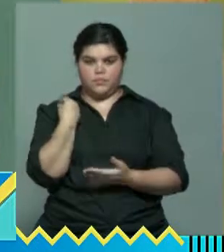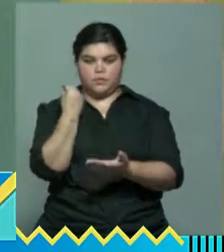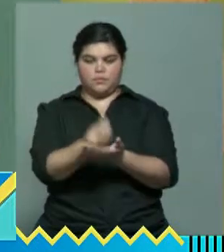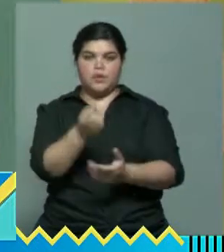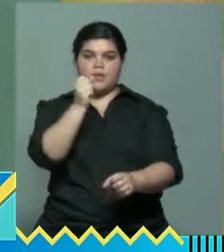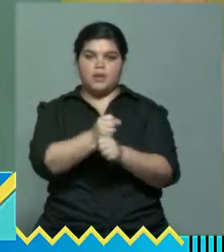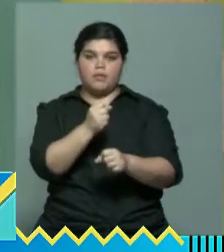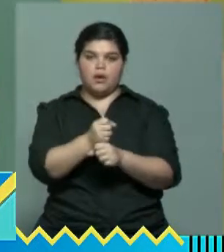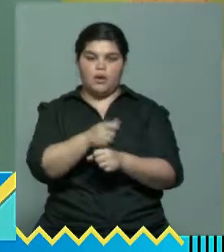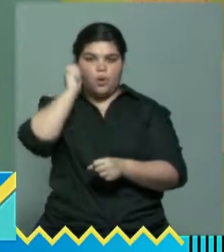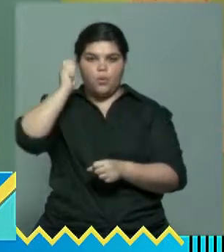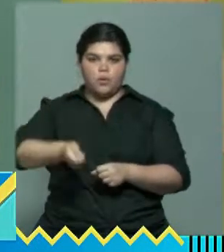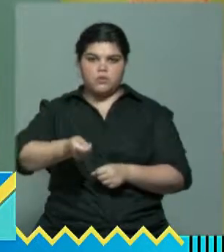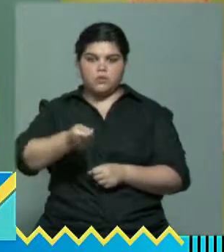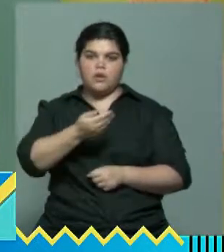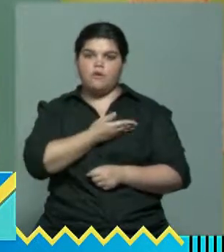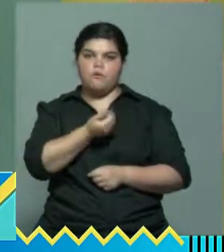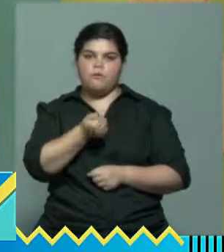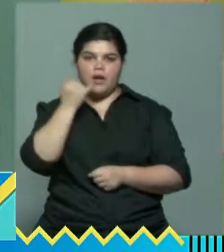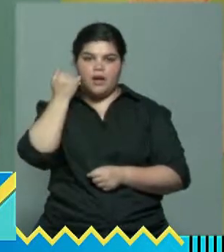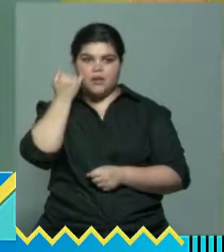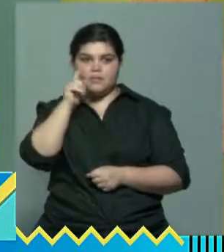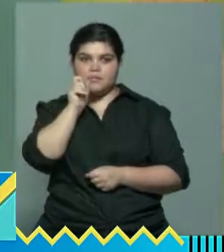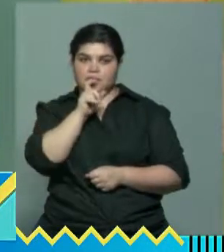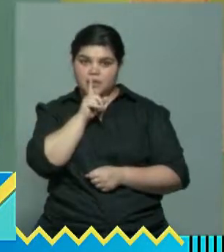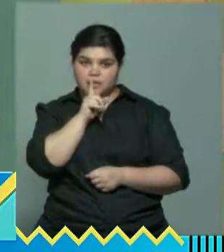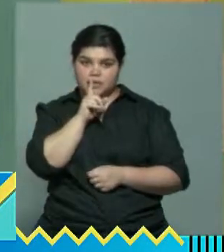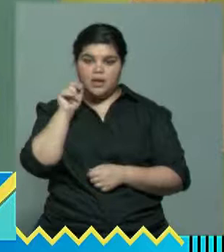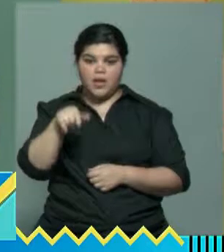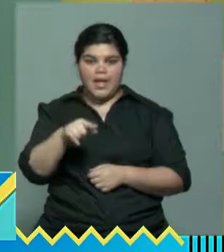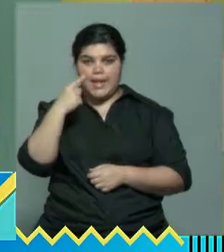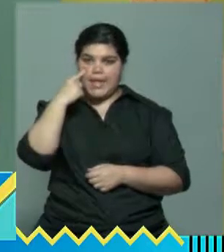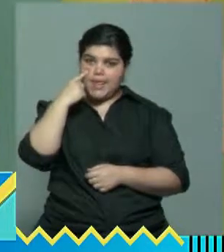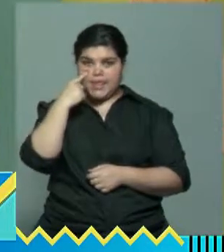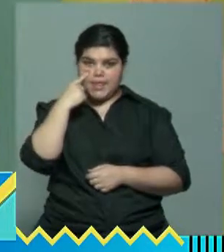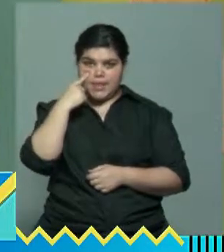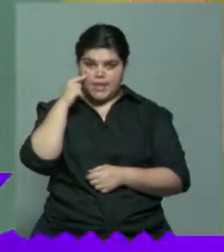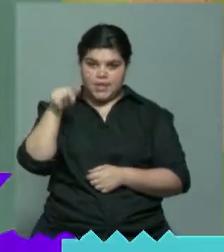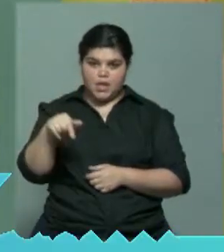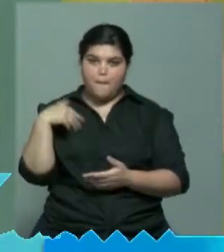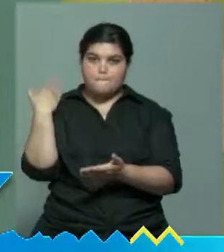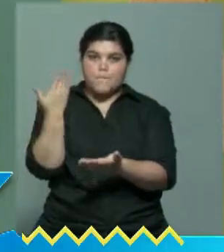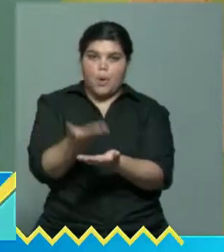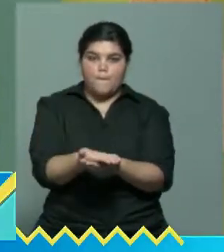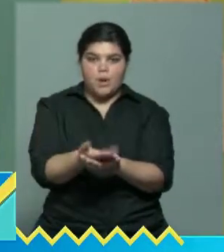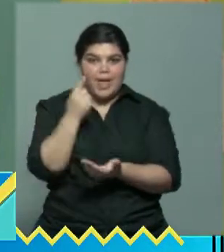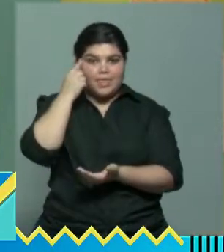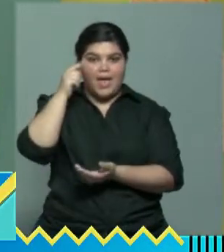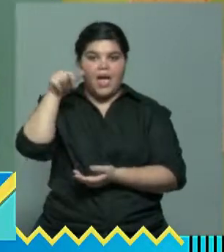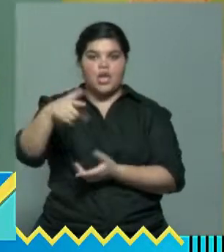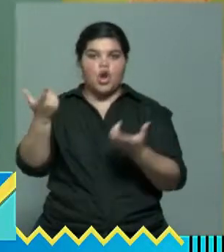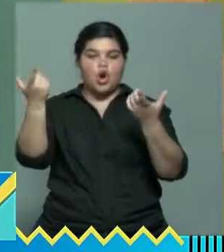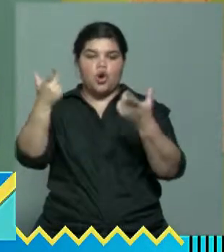doctor Fallat, fue uno de los intendentes que propuso la idea, que lo llevó al Consejo